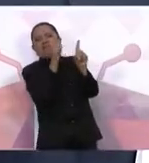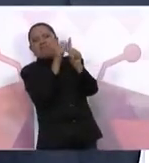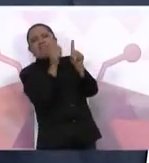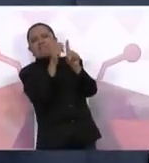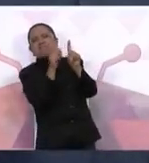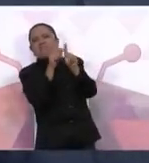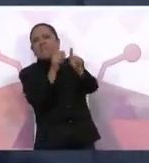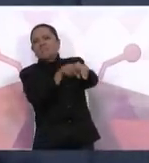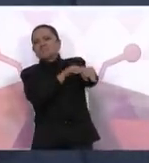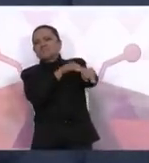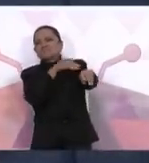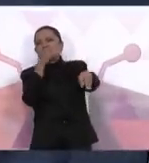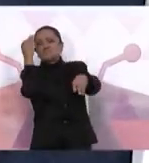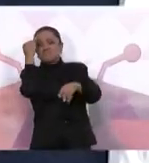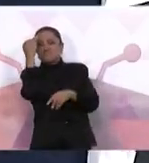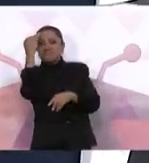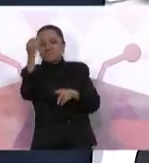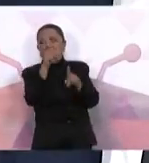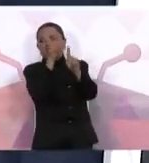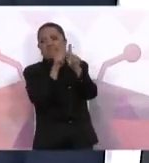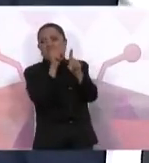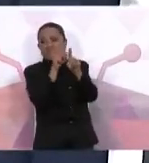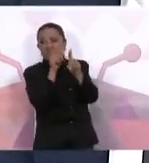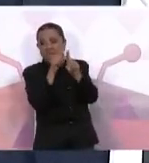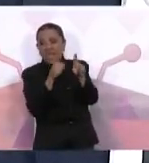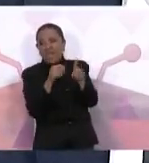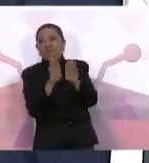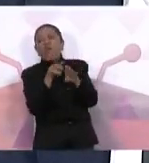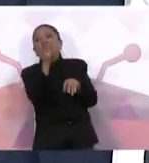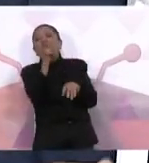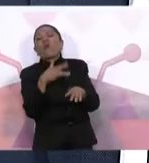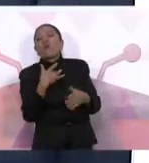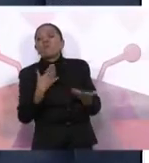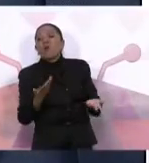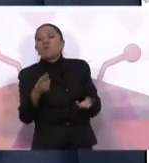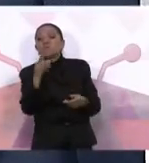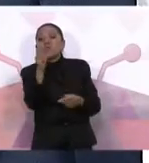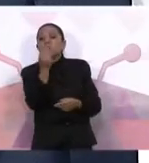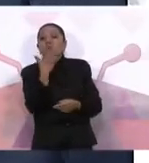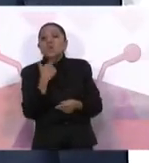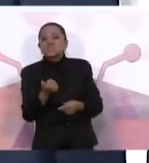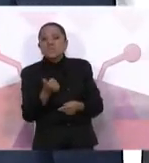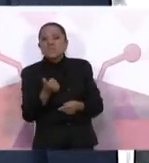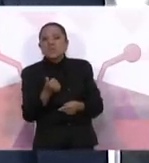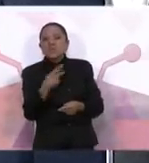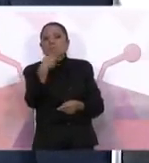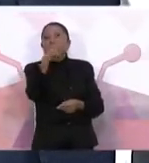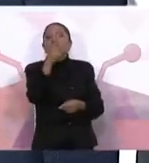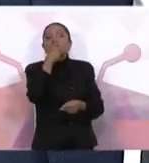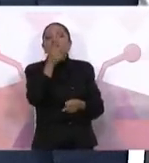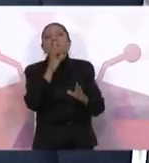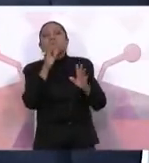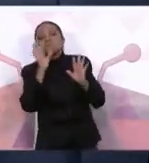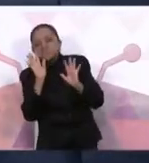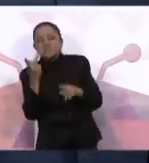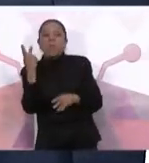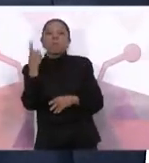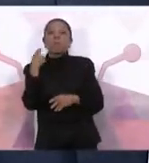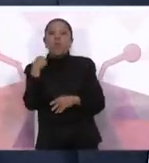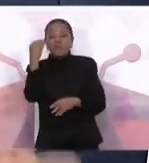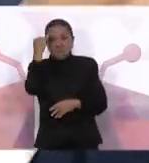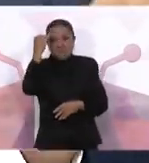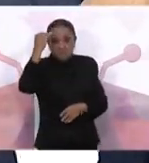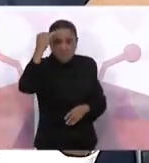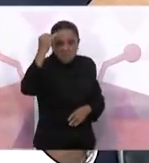supuesto que para hacer políticas de largo plazo jorge se requiere trabajar con la sociedad cuando un político piensa en un